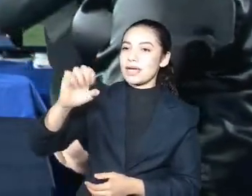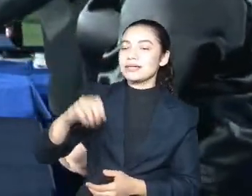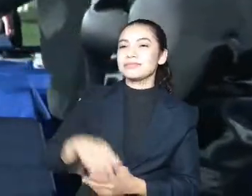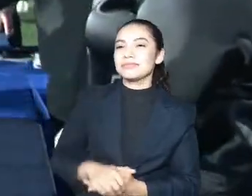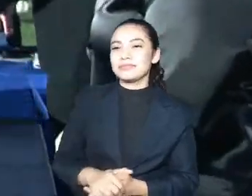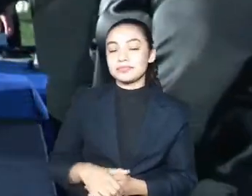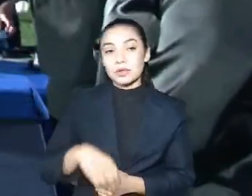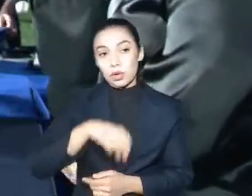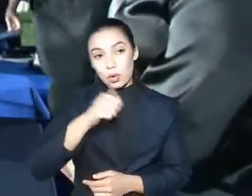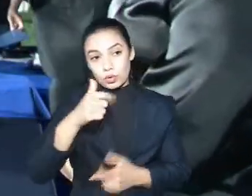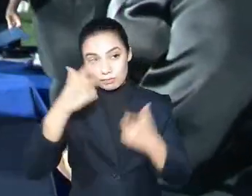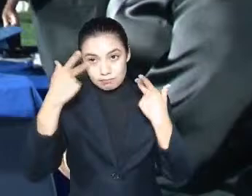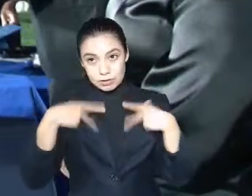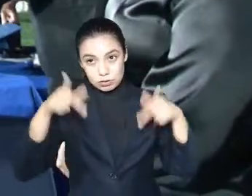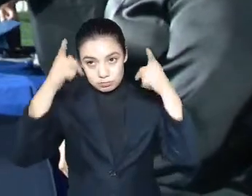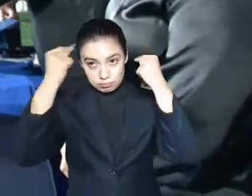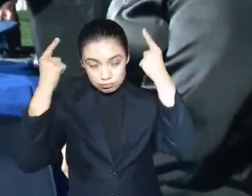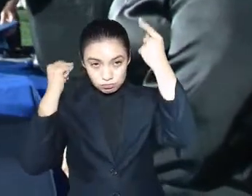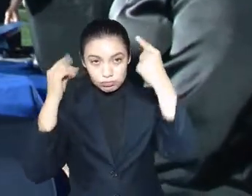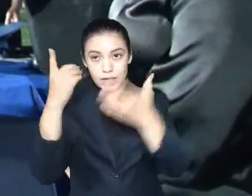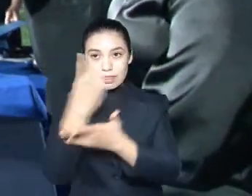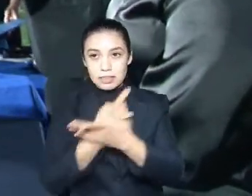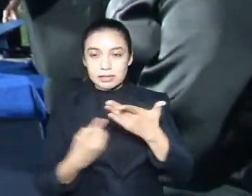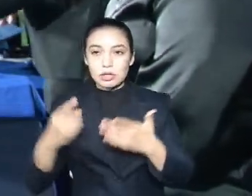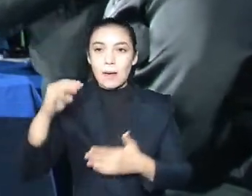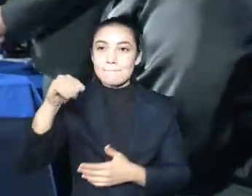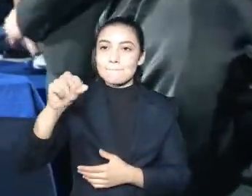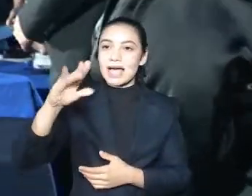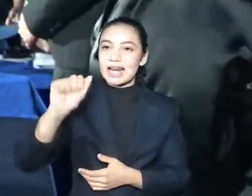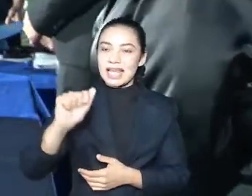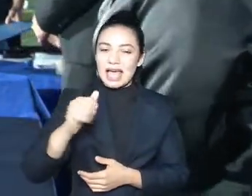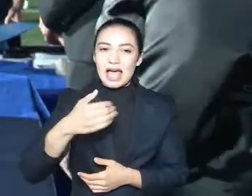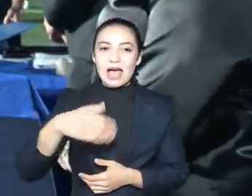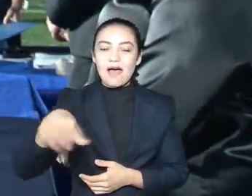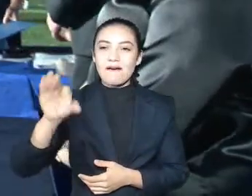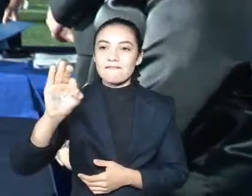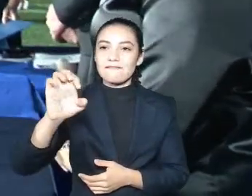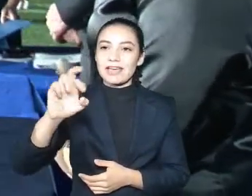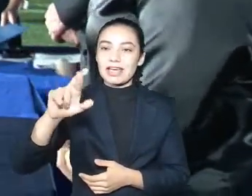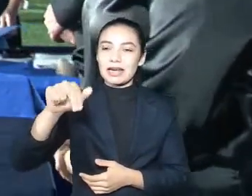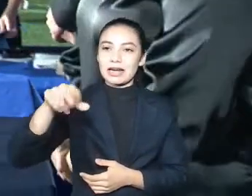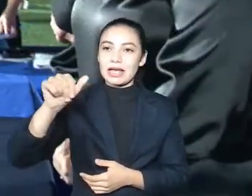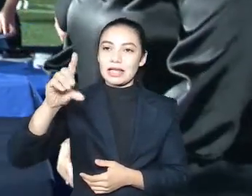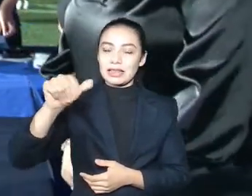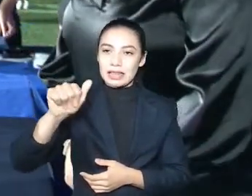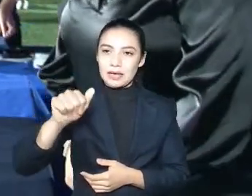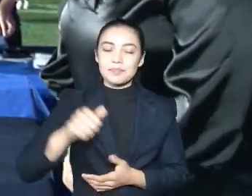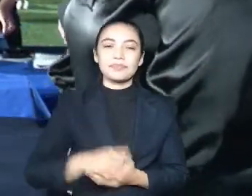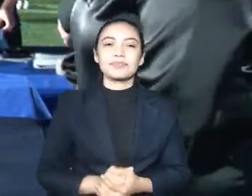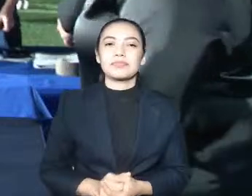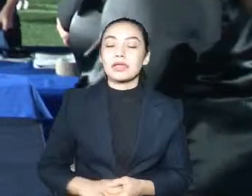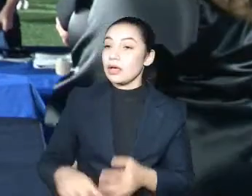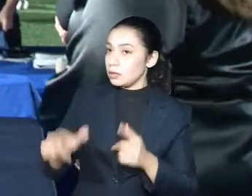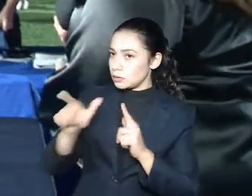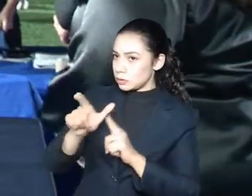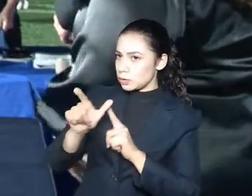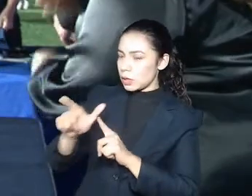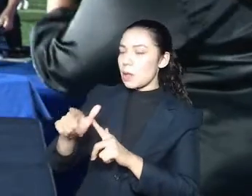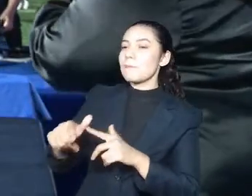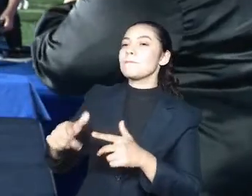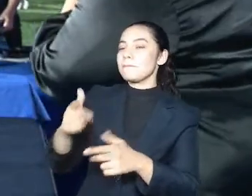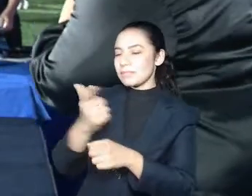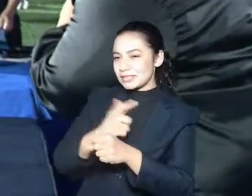Otra de nuestras graduantes de diseño gráfico es María Fernanda Martínez Gómez. Continuamos con la generación de licenciados en